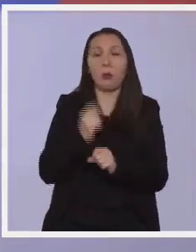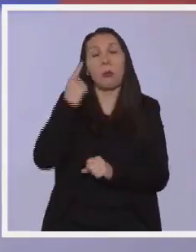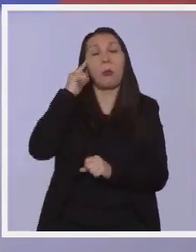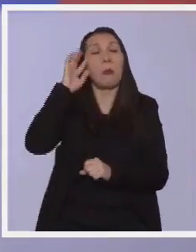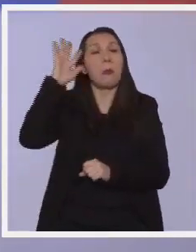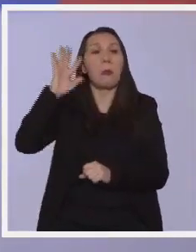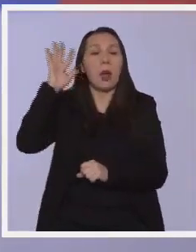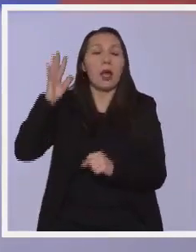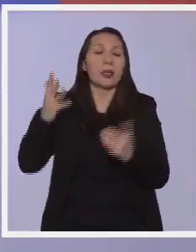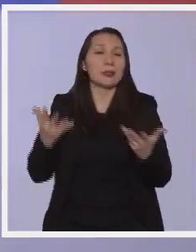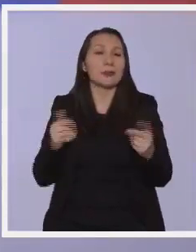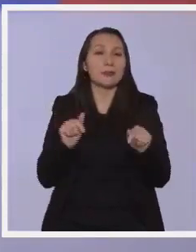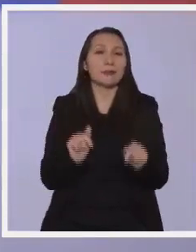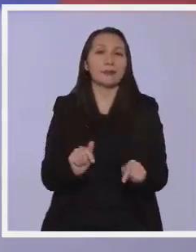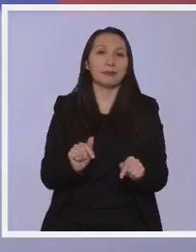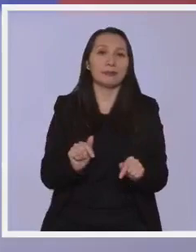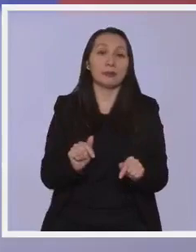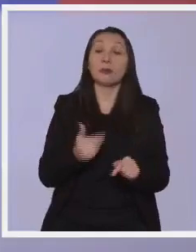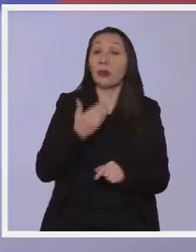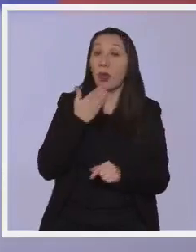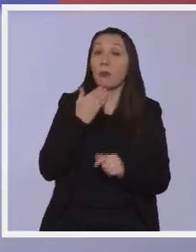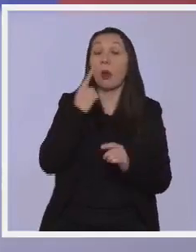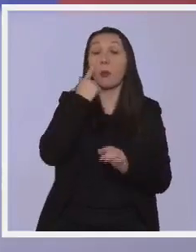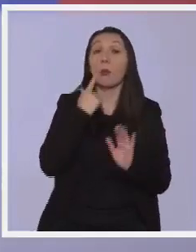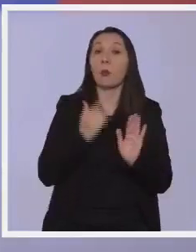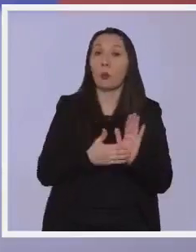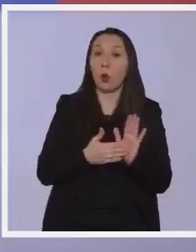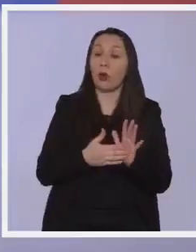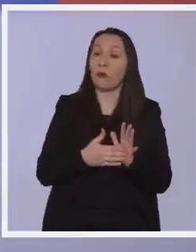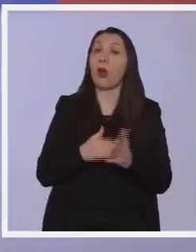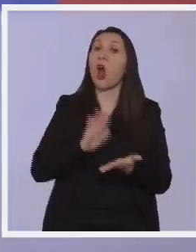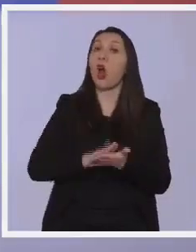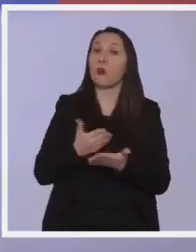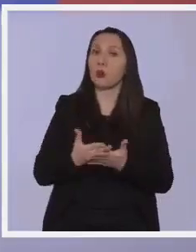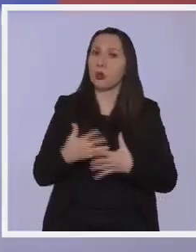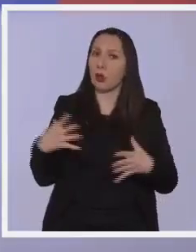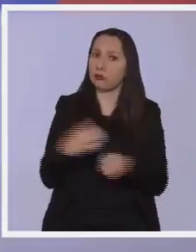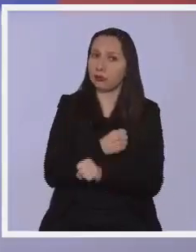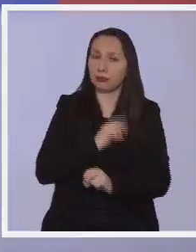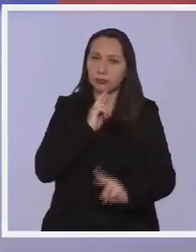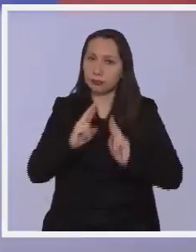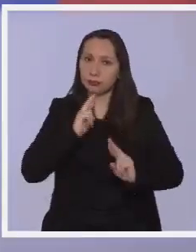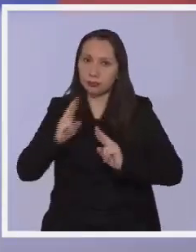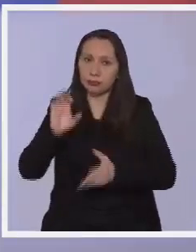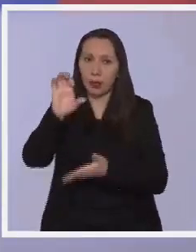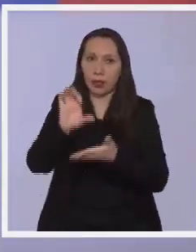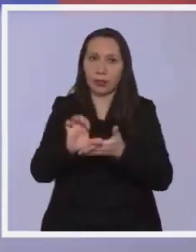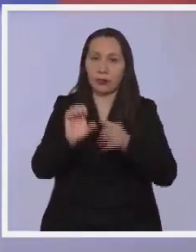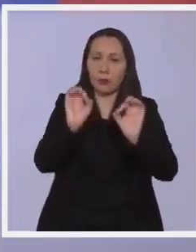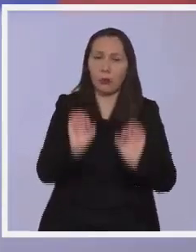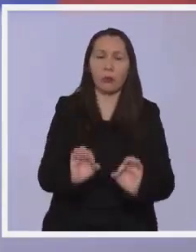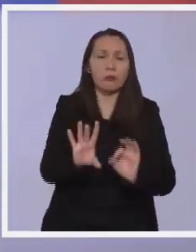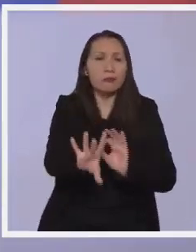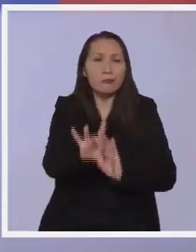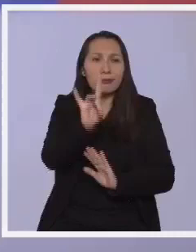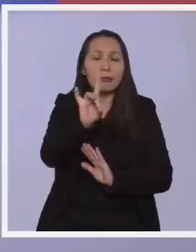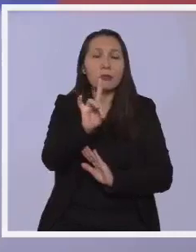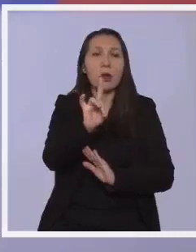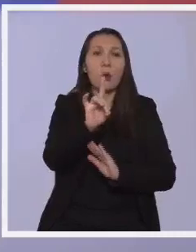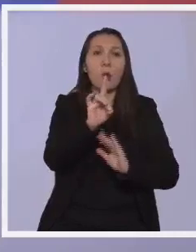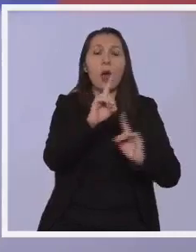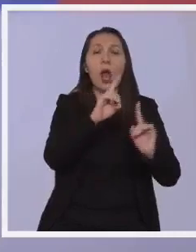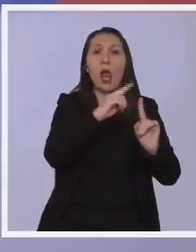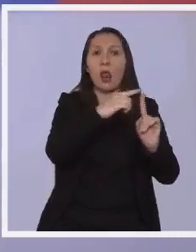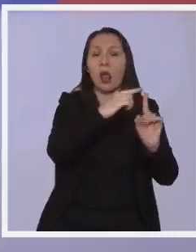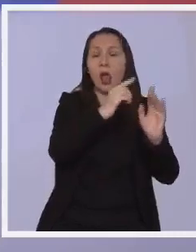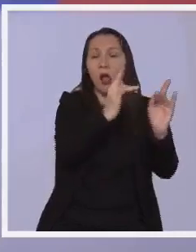si acá también se pone a prueba la eficacia del Estado. Para poder identificar un funeral de